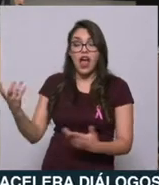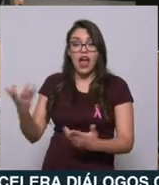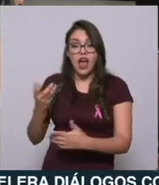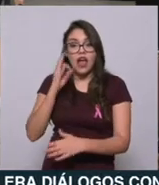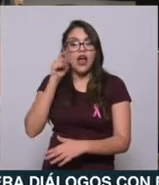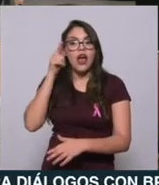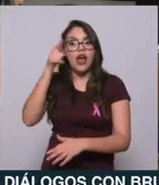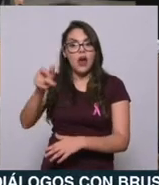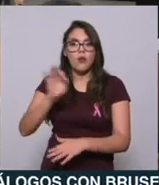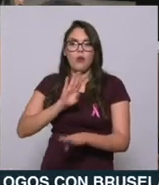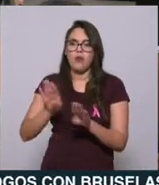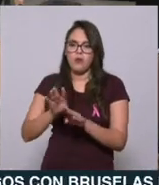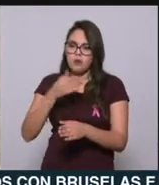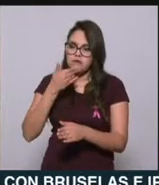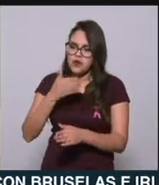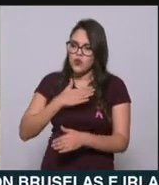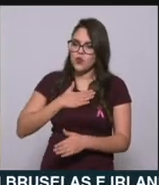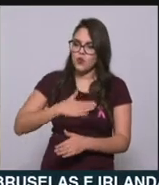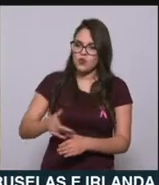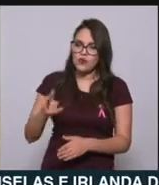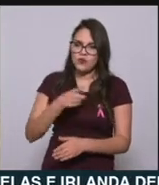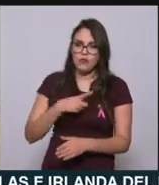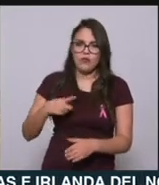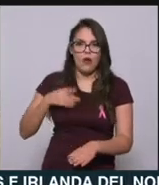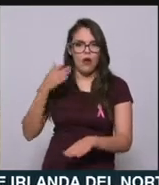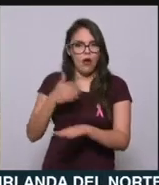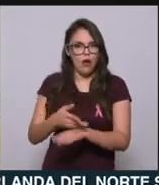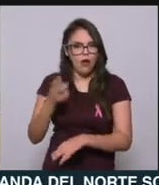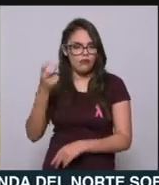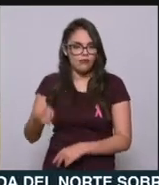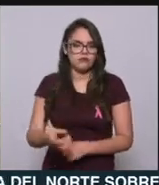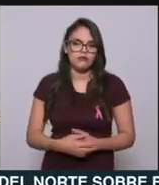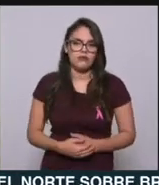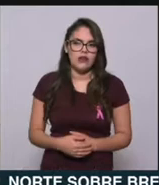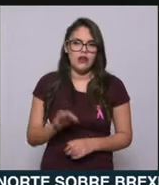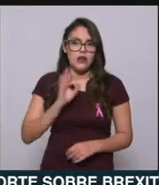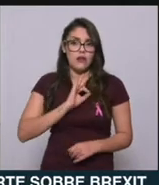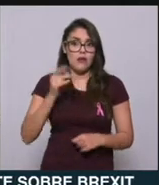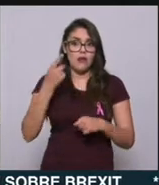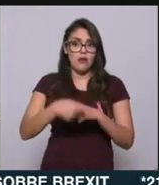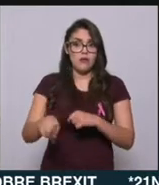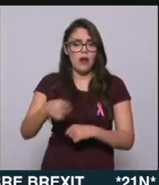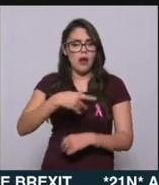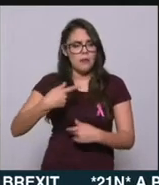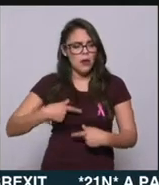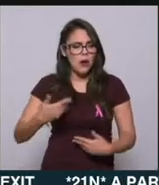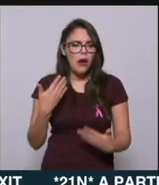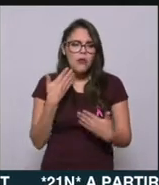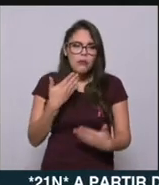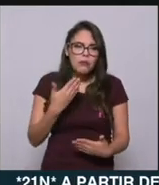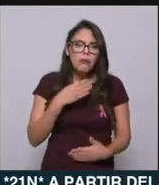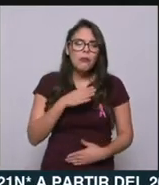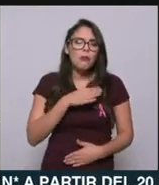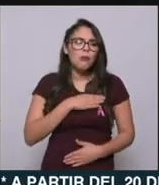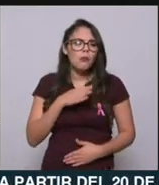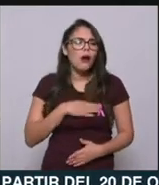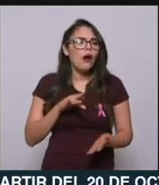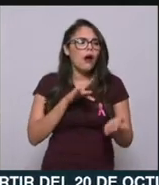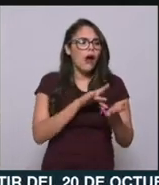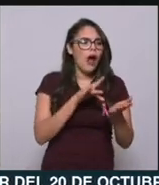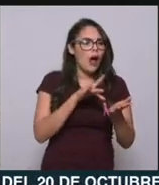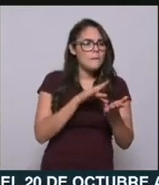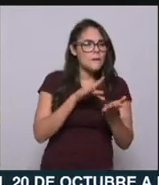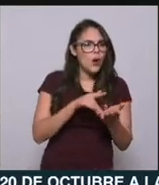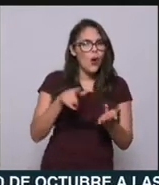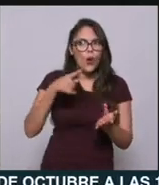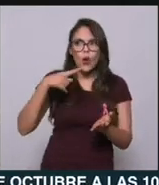y juzgarlos como corresponde. Se corre un alto riesgo de que buenos contribuyentes, que